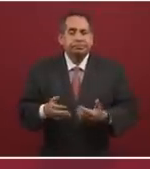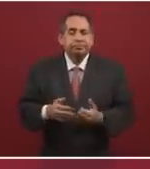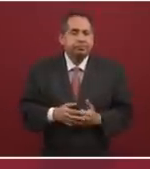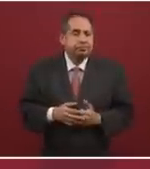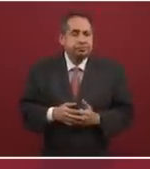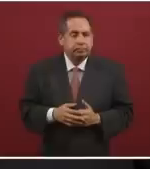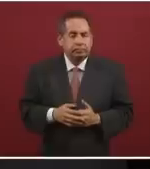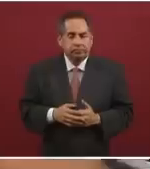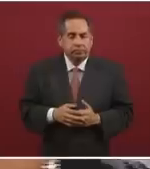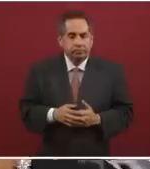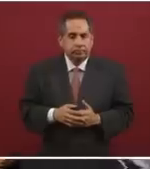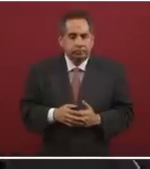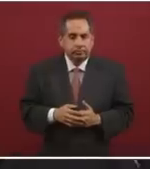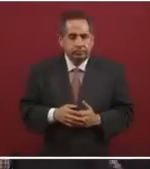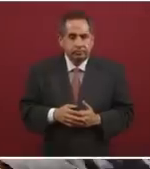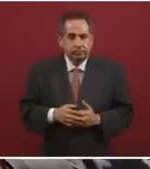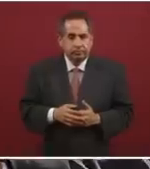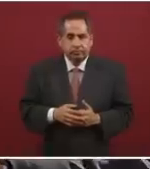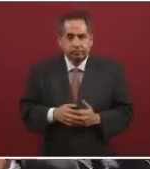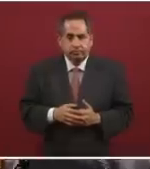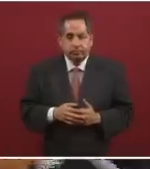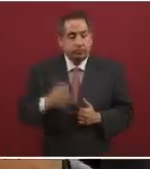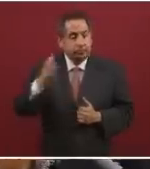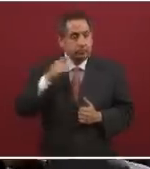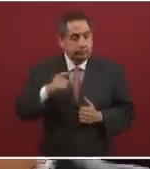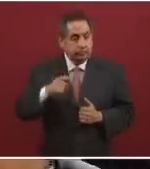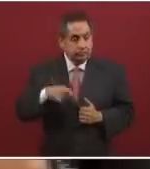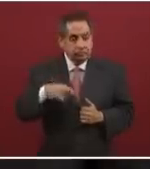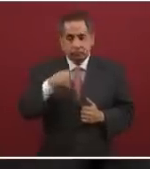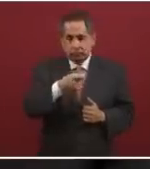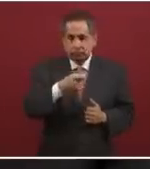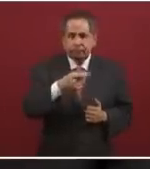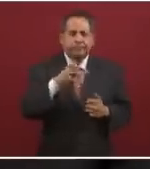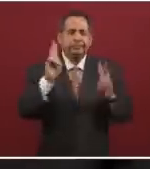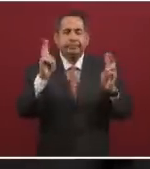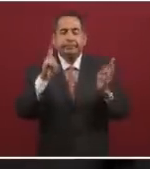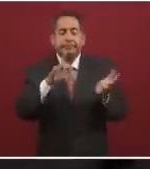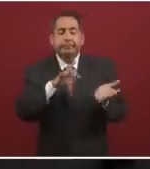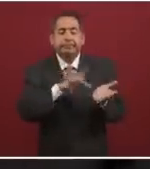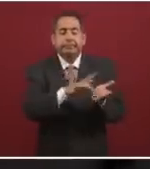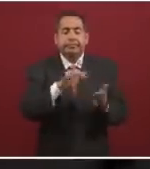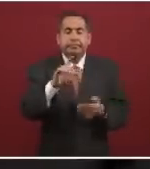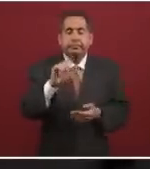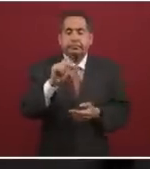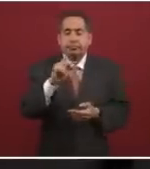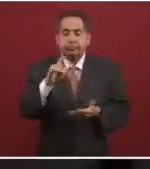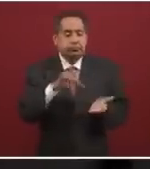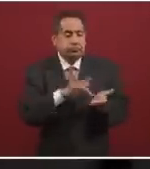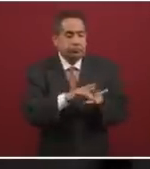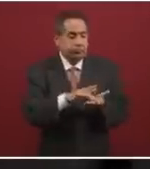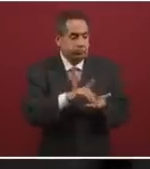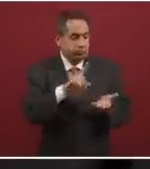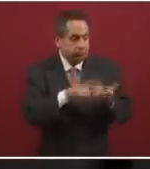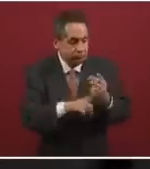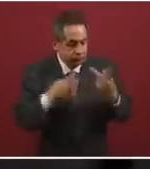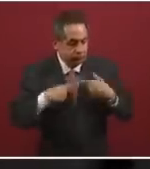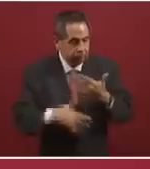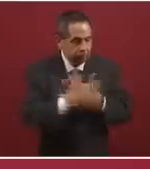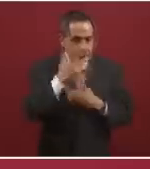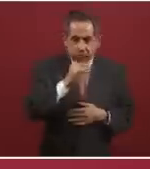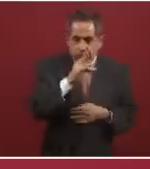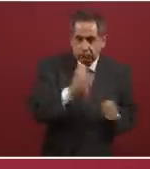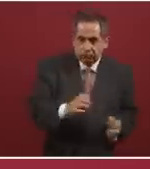recibía un apoyo y no existía.